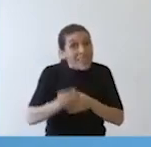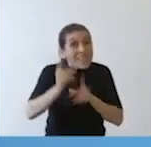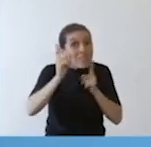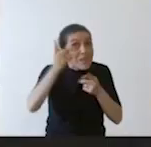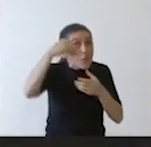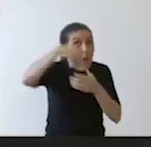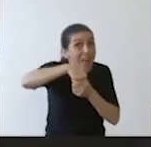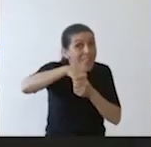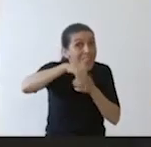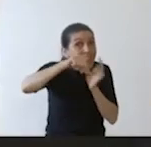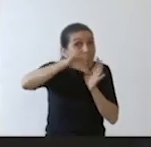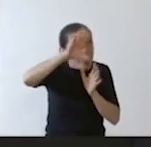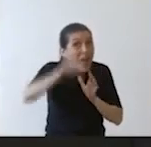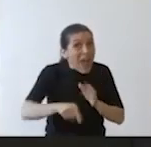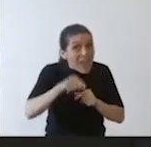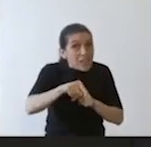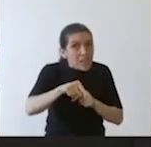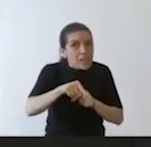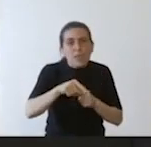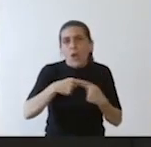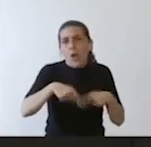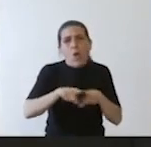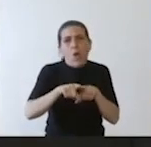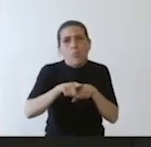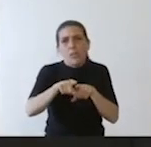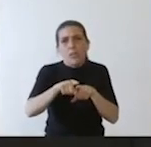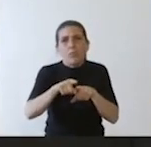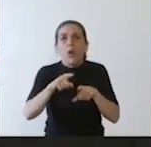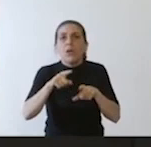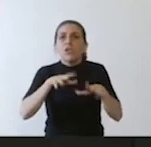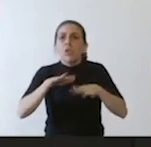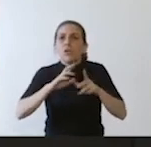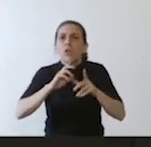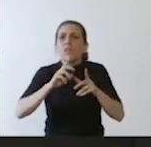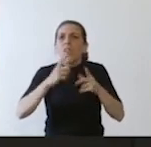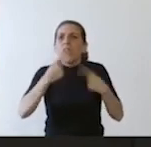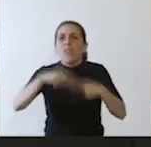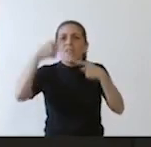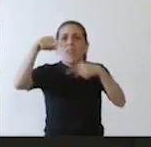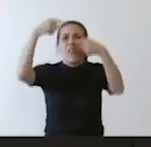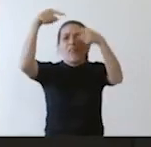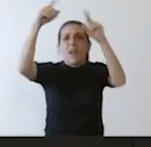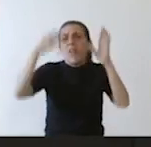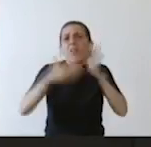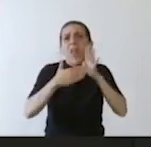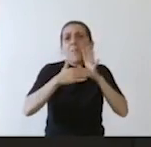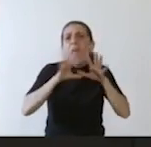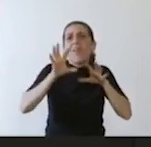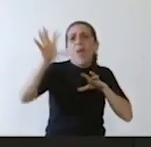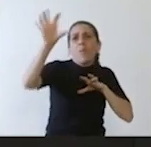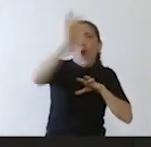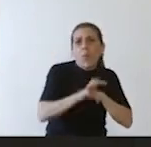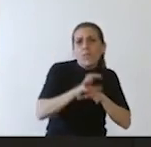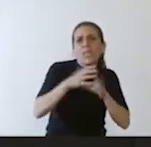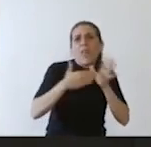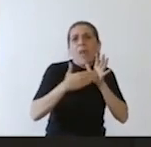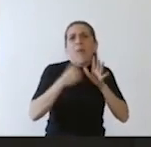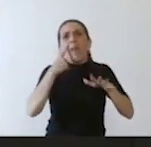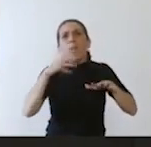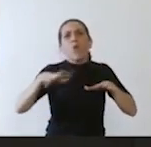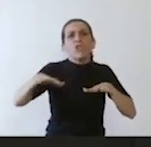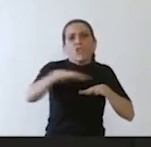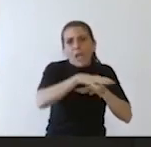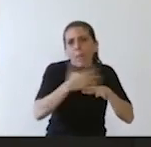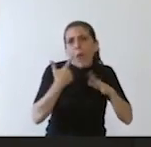mismo. Van a ir variando las situaciones dentro del país, en las jurisdicciones, en los municipios, y por